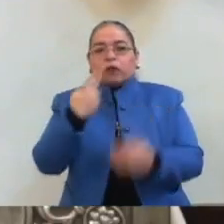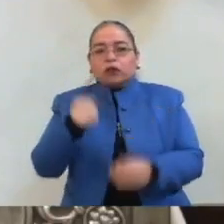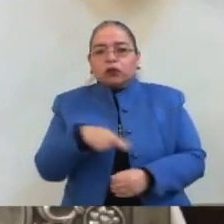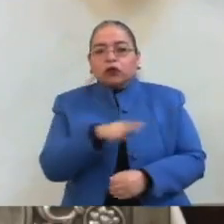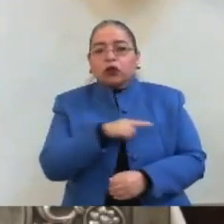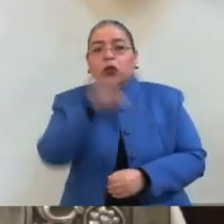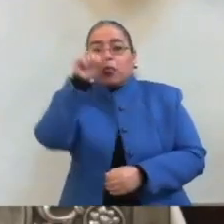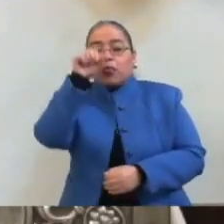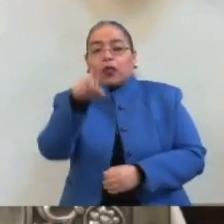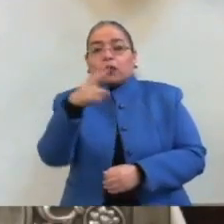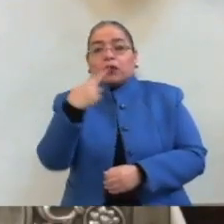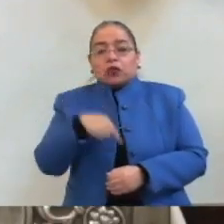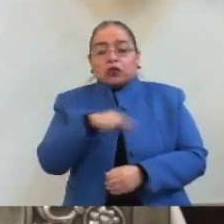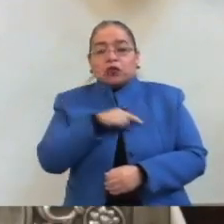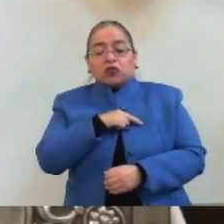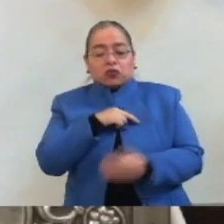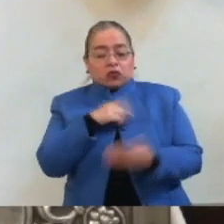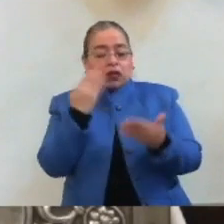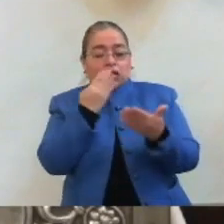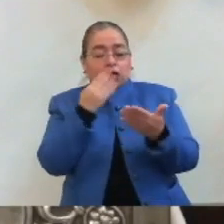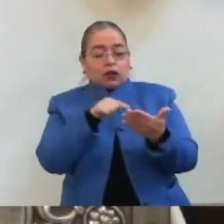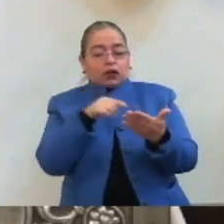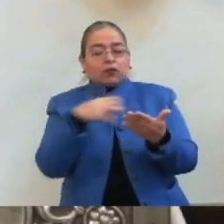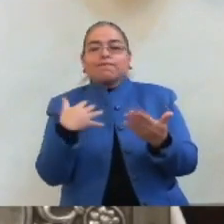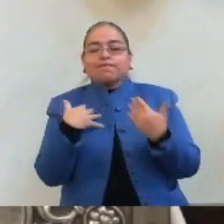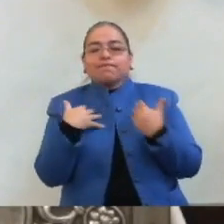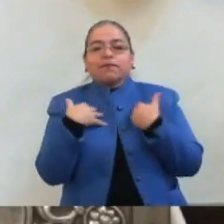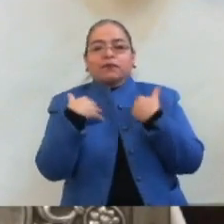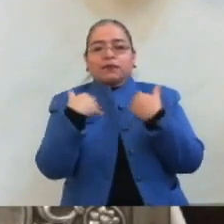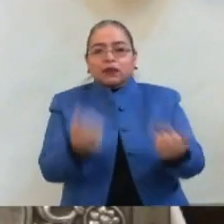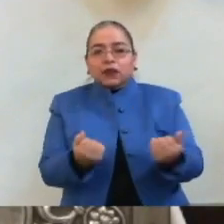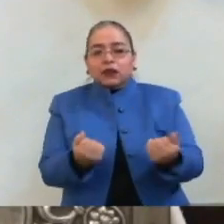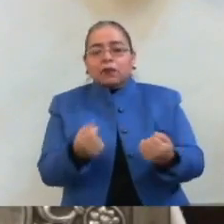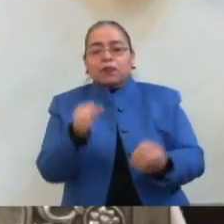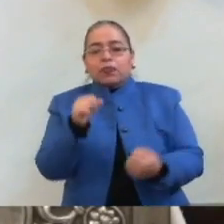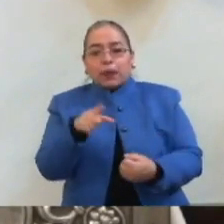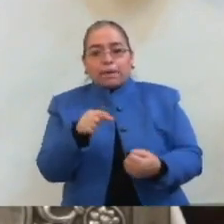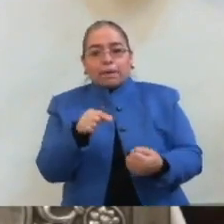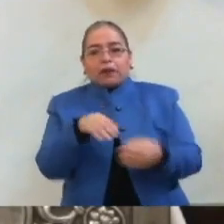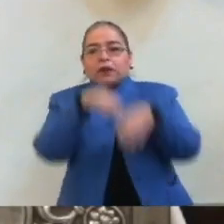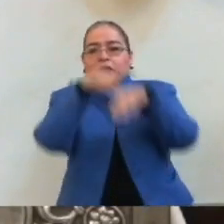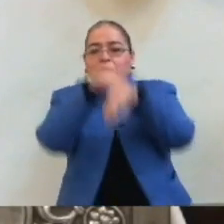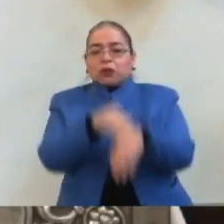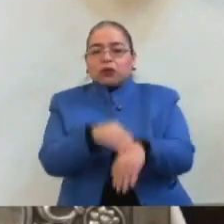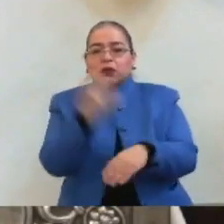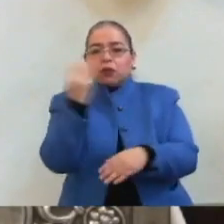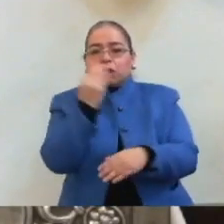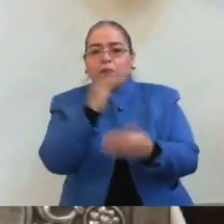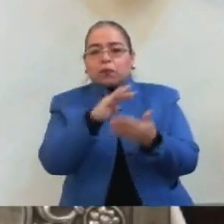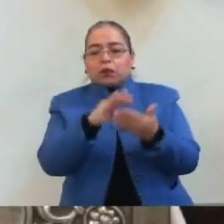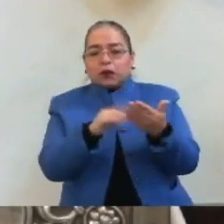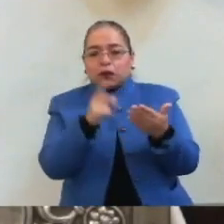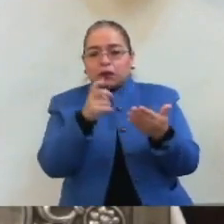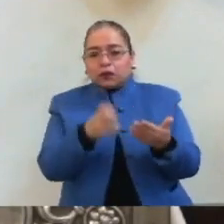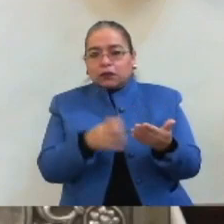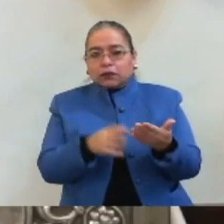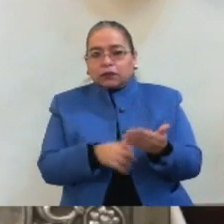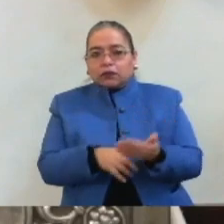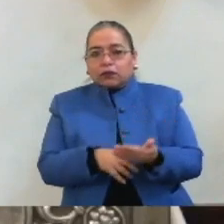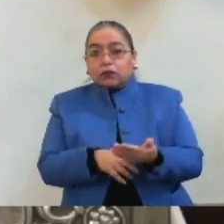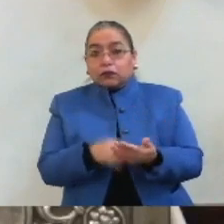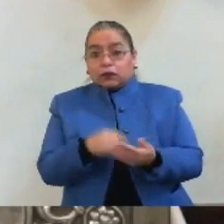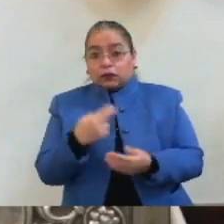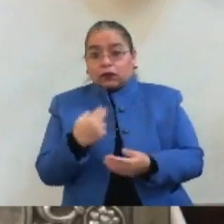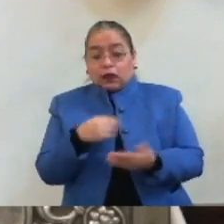de comprenderla y sobre todo de vivirla la escritura